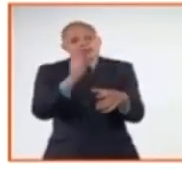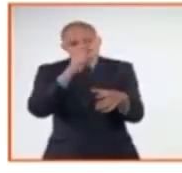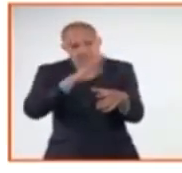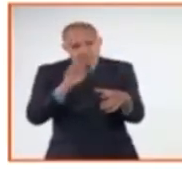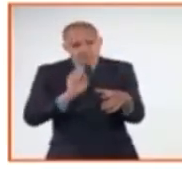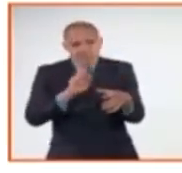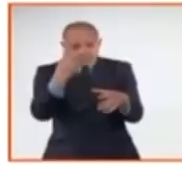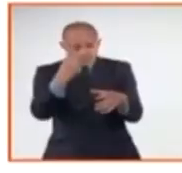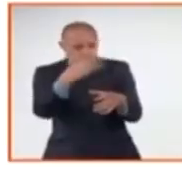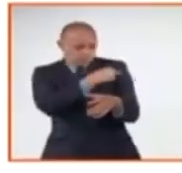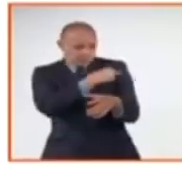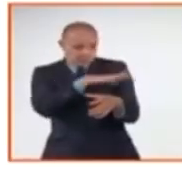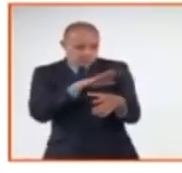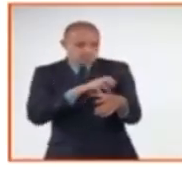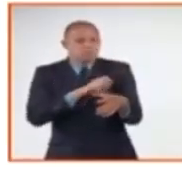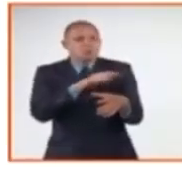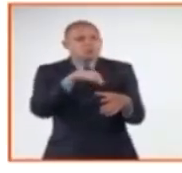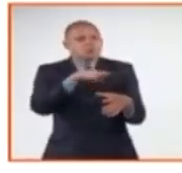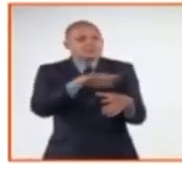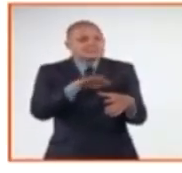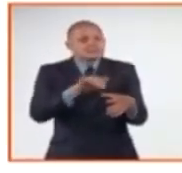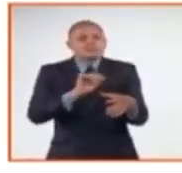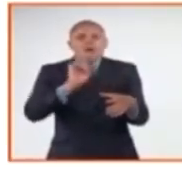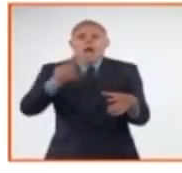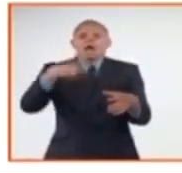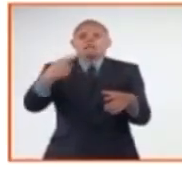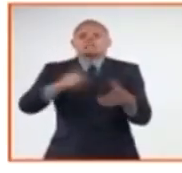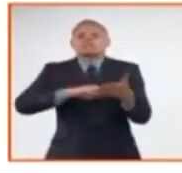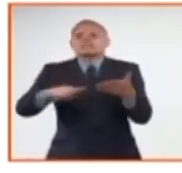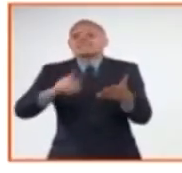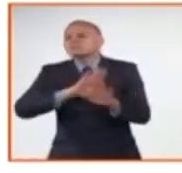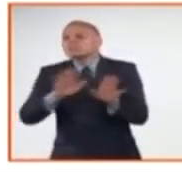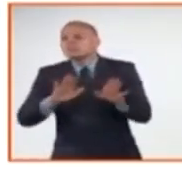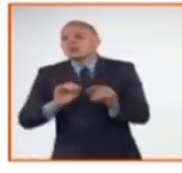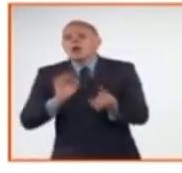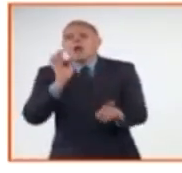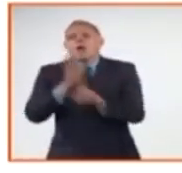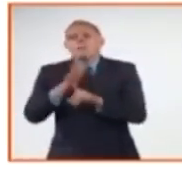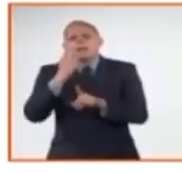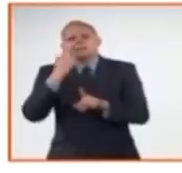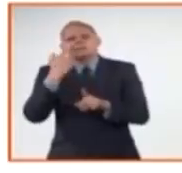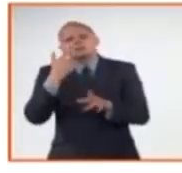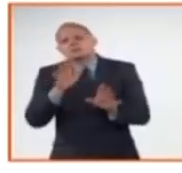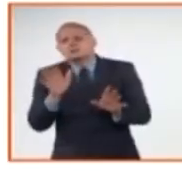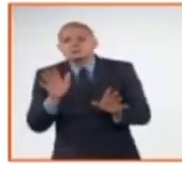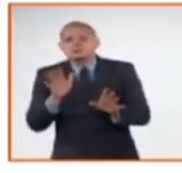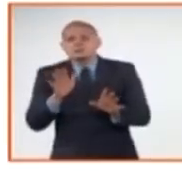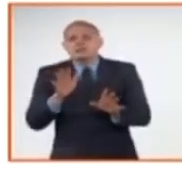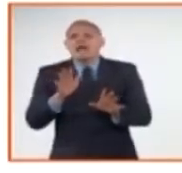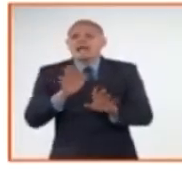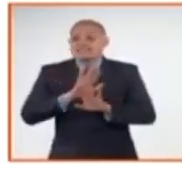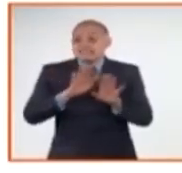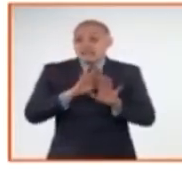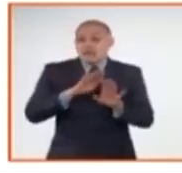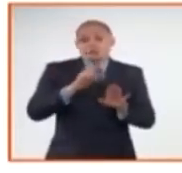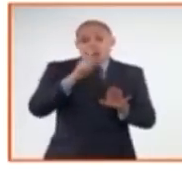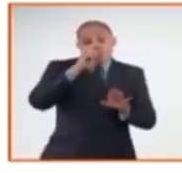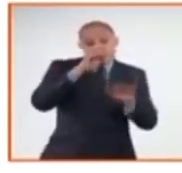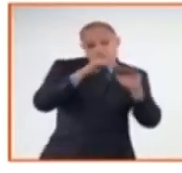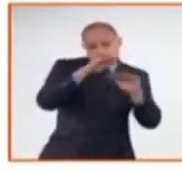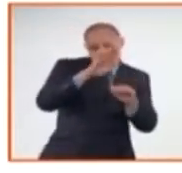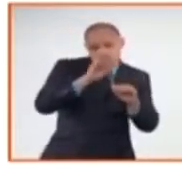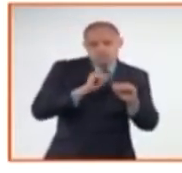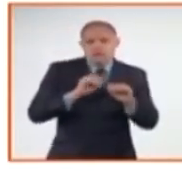inmunidad y los niños más pequeñitos deben concluir la semana siguiente en la tercera dosis pactada con los